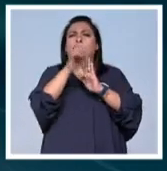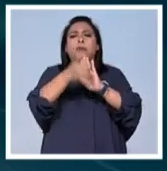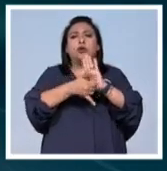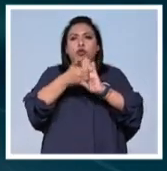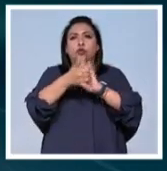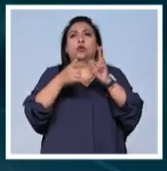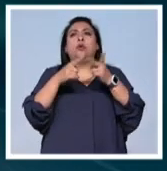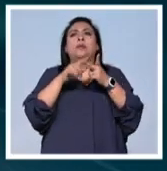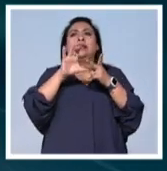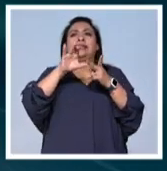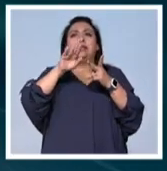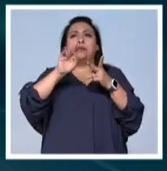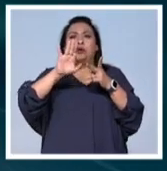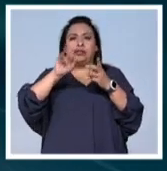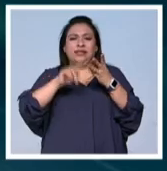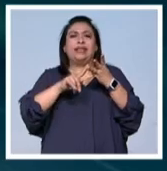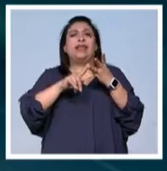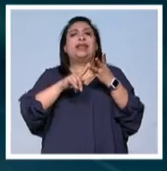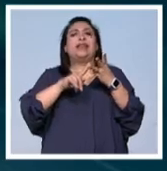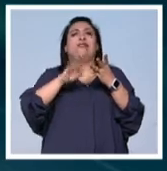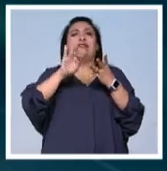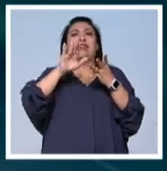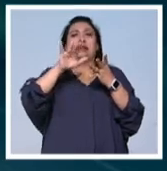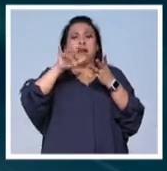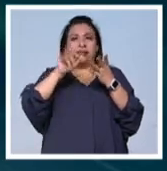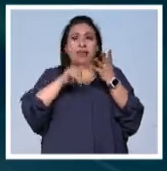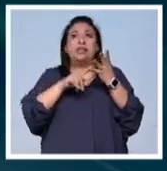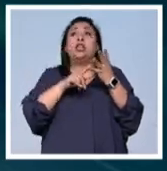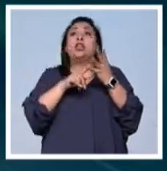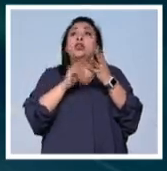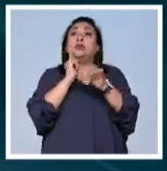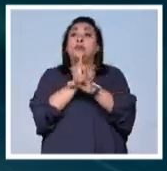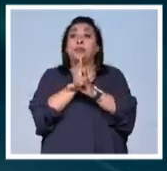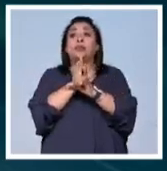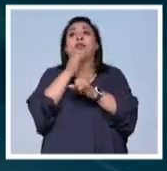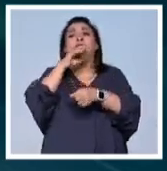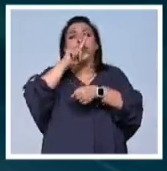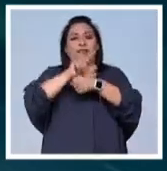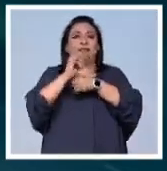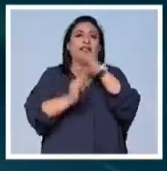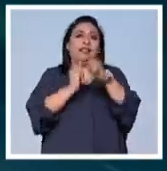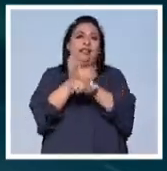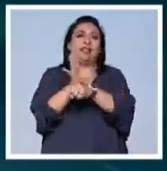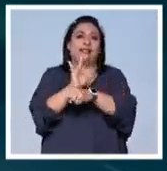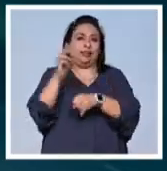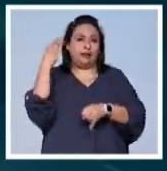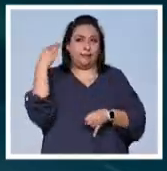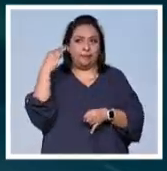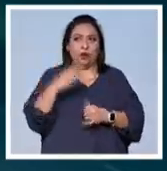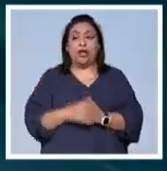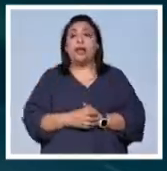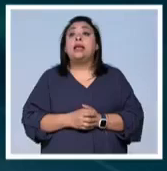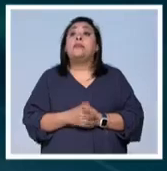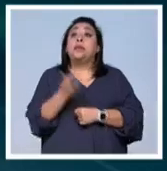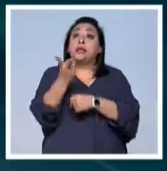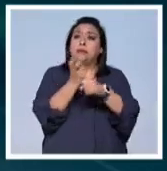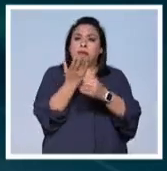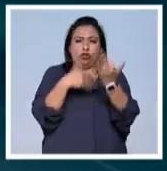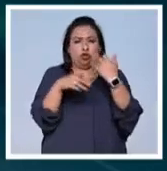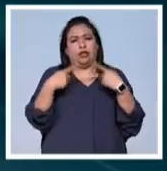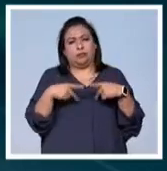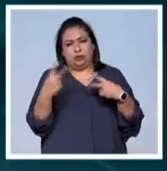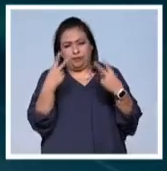Cinépolis click filme latino y la página del Festival Internacional de Cine de Morelia invito a